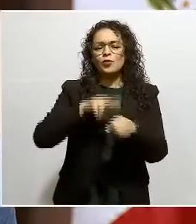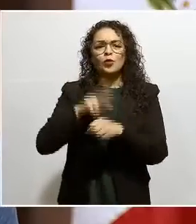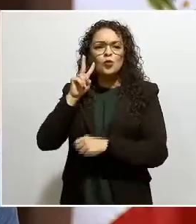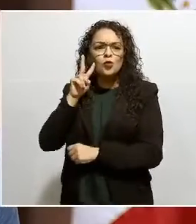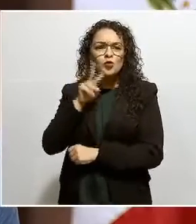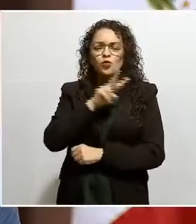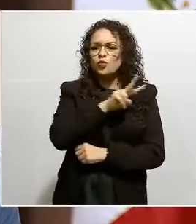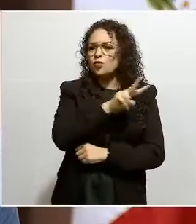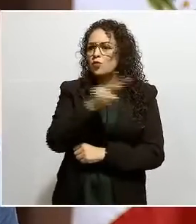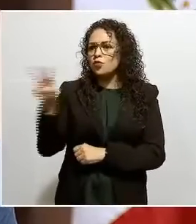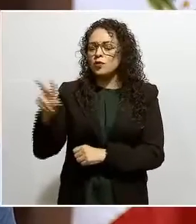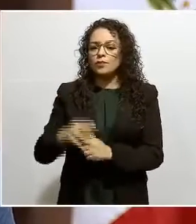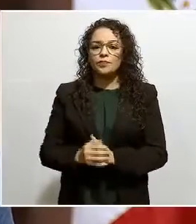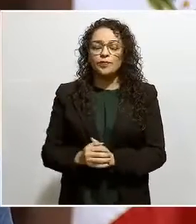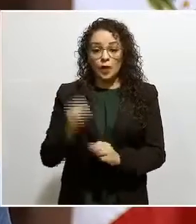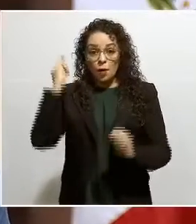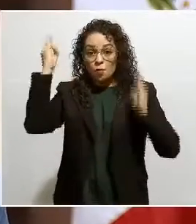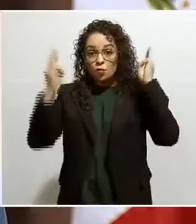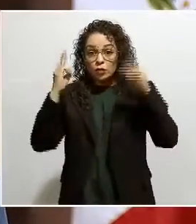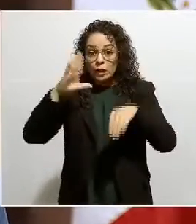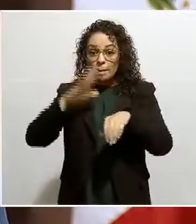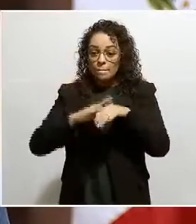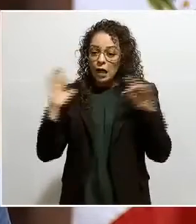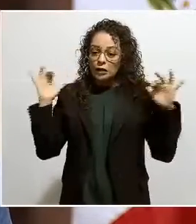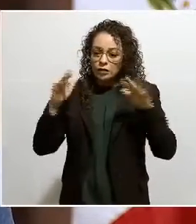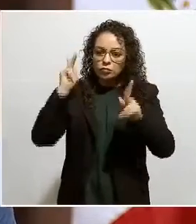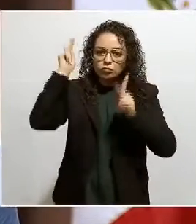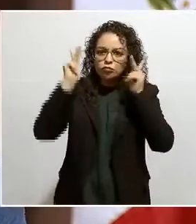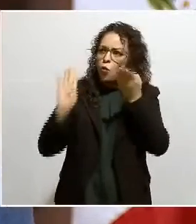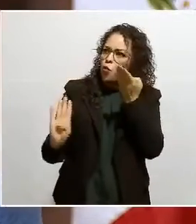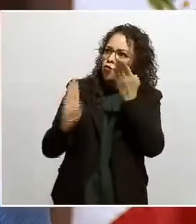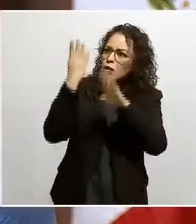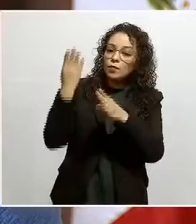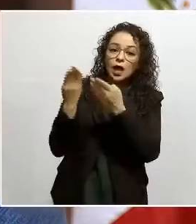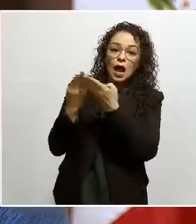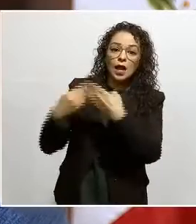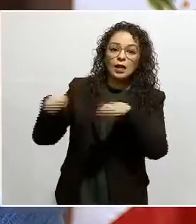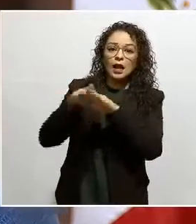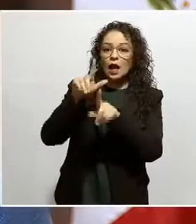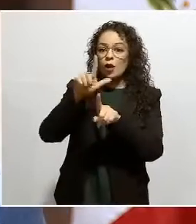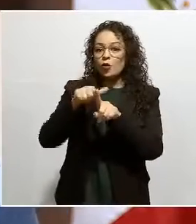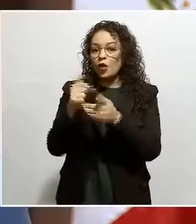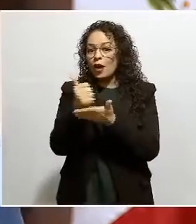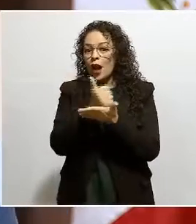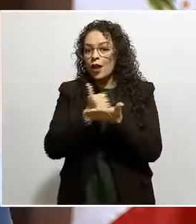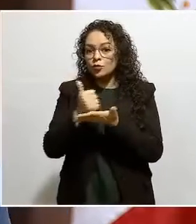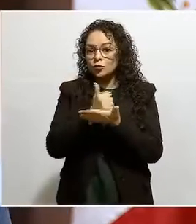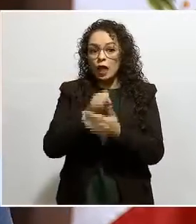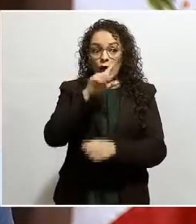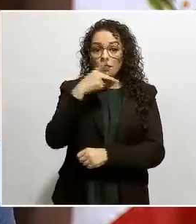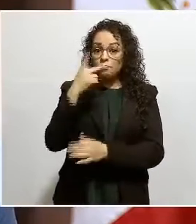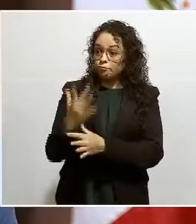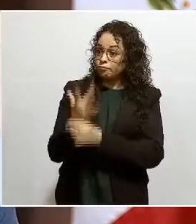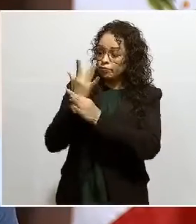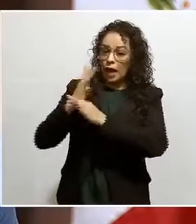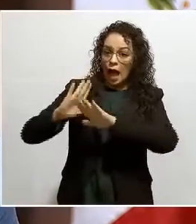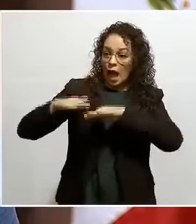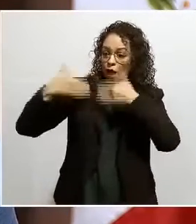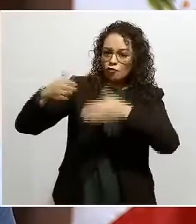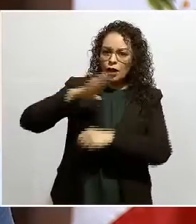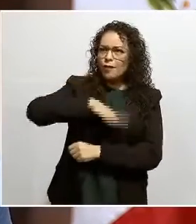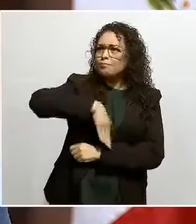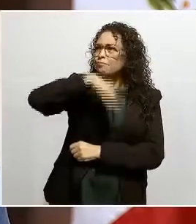de los museos más visitados en el mundo, la Casa Azul, que como él mismo expresó, pintada de azul por fuera y por